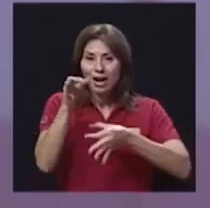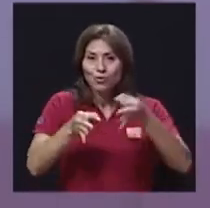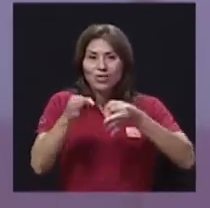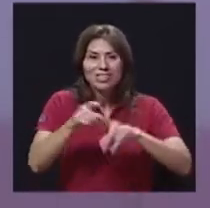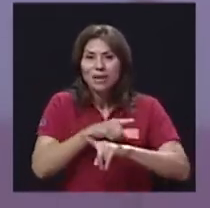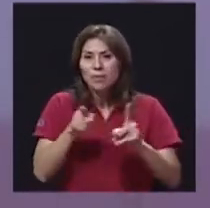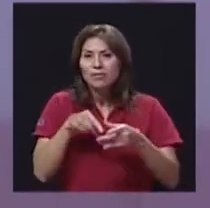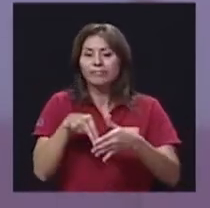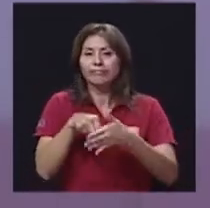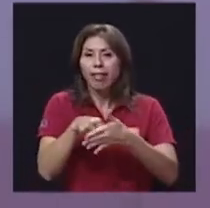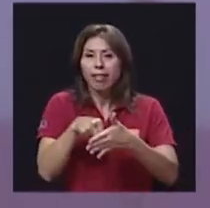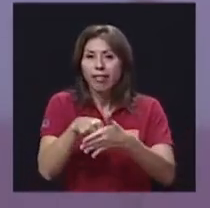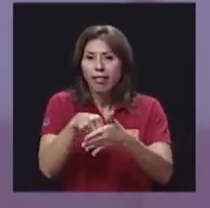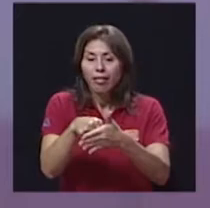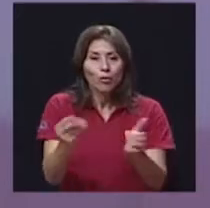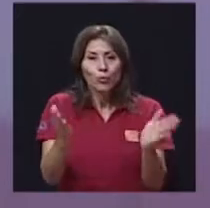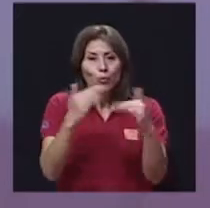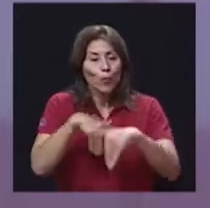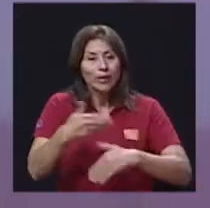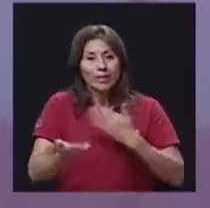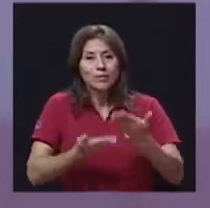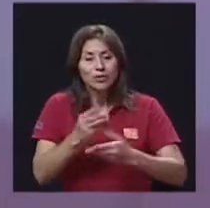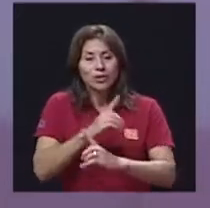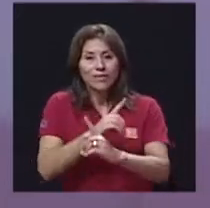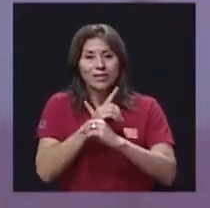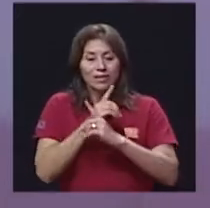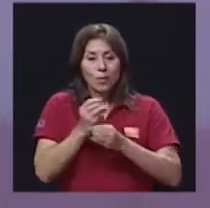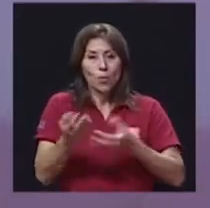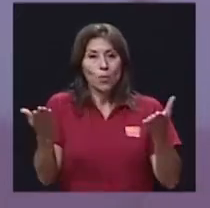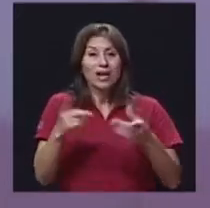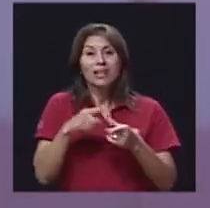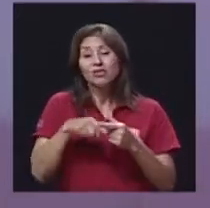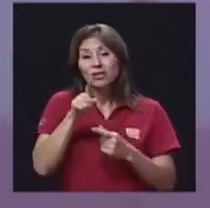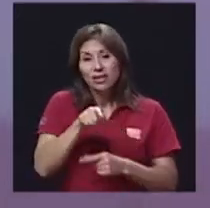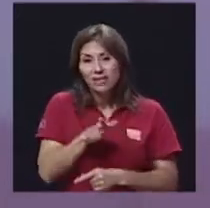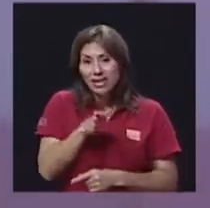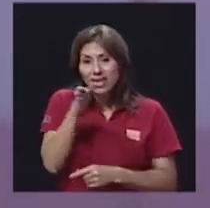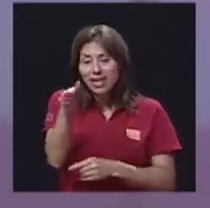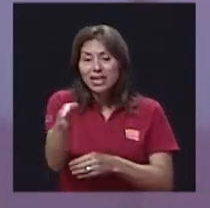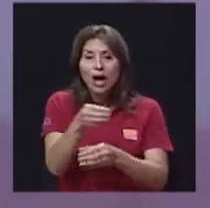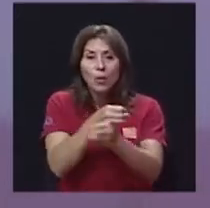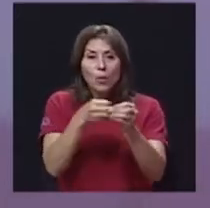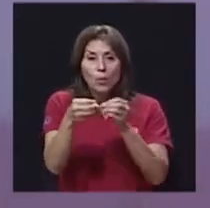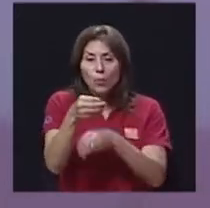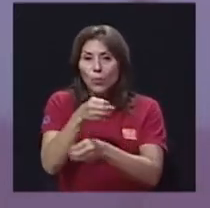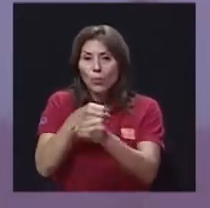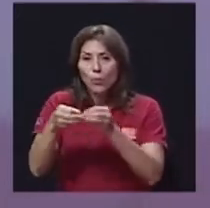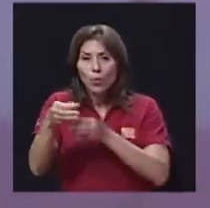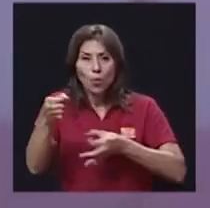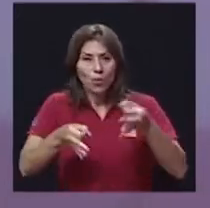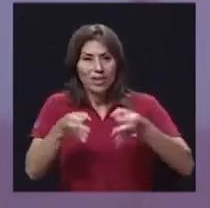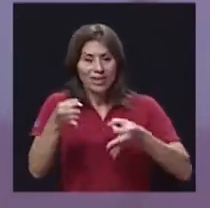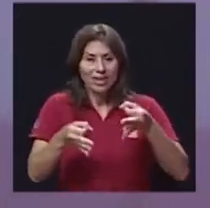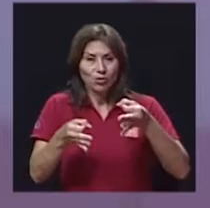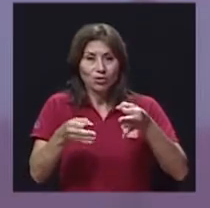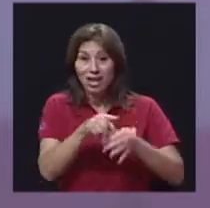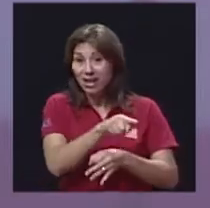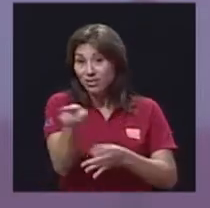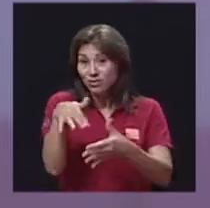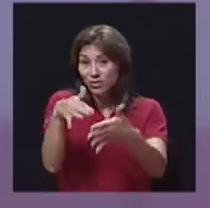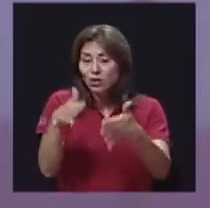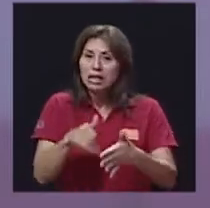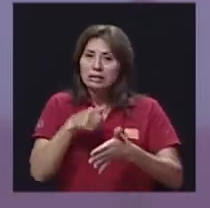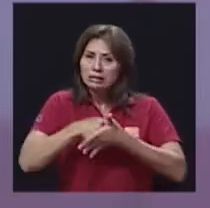Defensa Pública, entonces tienen que acudir o a los consultorios jurídicos, que con todo el esfuerzo que hacen los muchachos, no dejan de ser